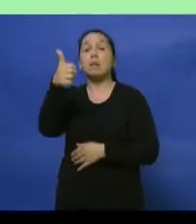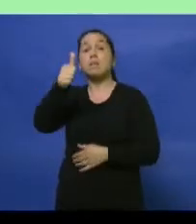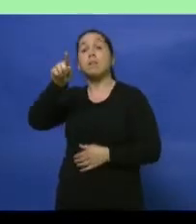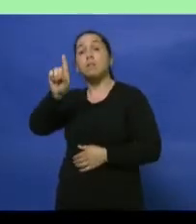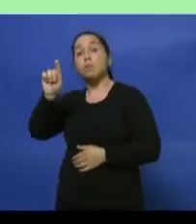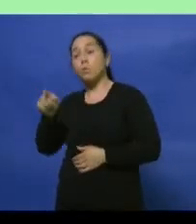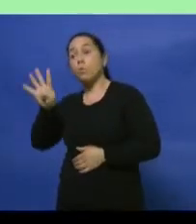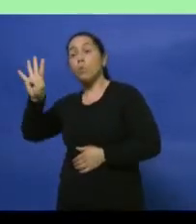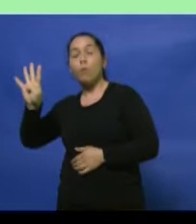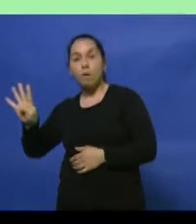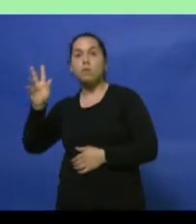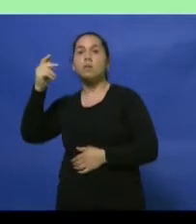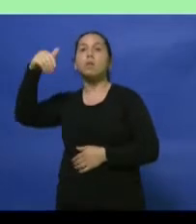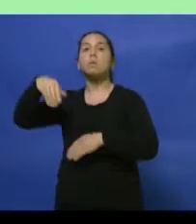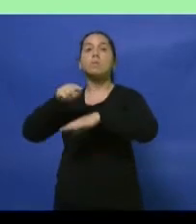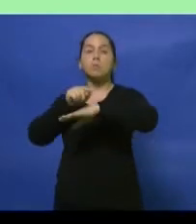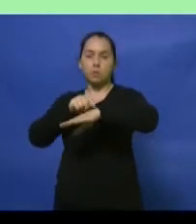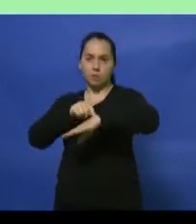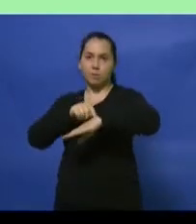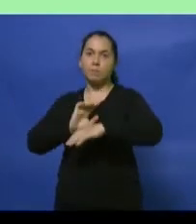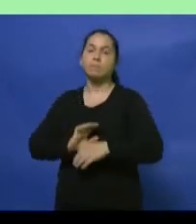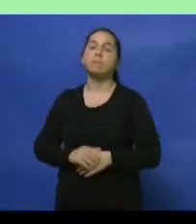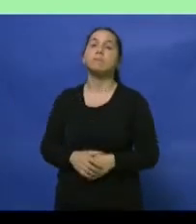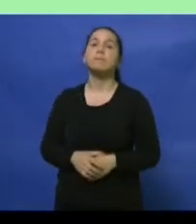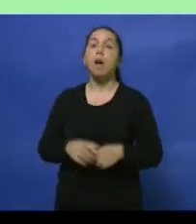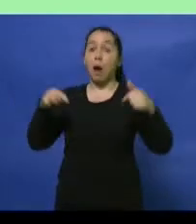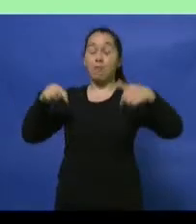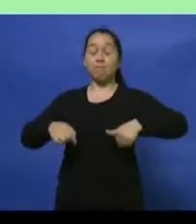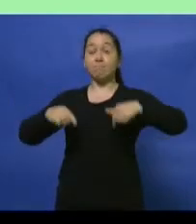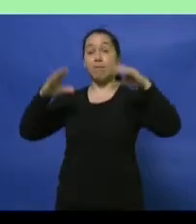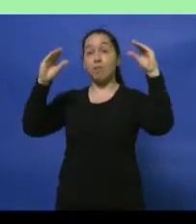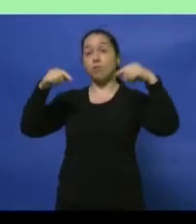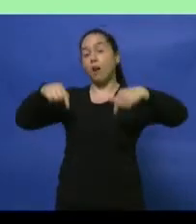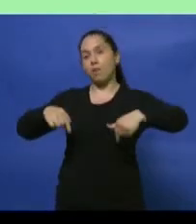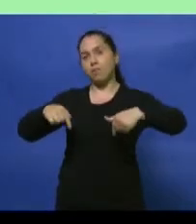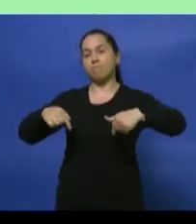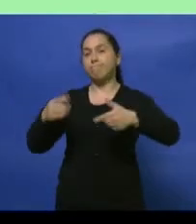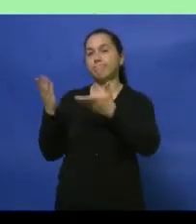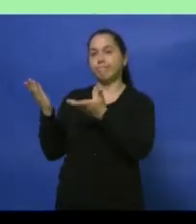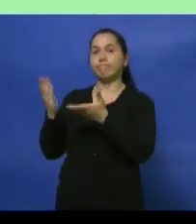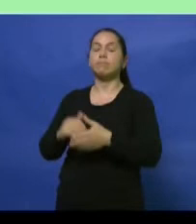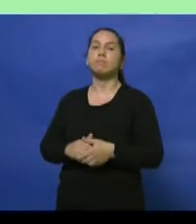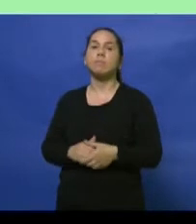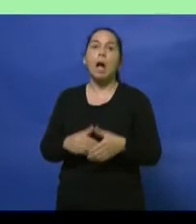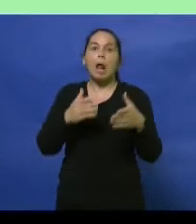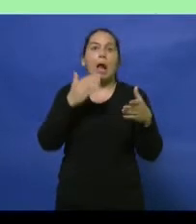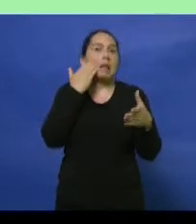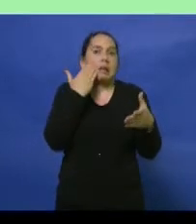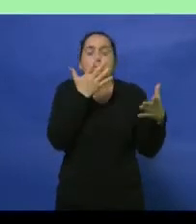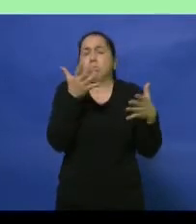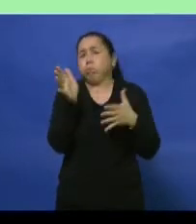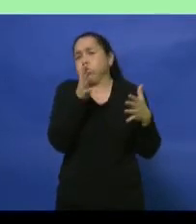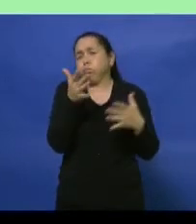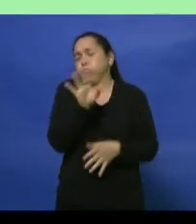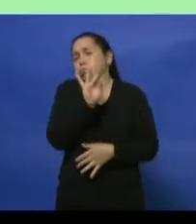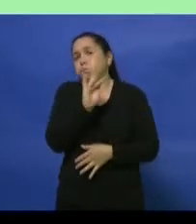61.4 kilómetros en la hora. Así está la noche en Villa María. Obviamente tuvimos una tarde complicada que